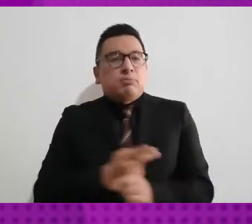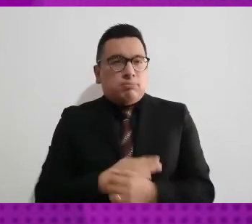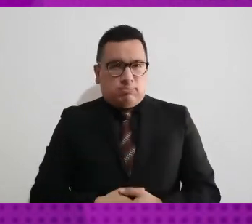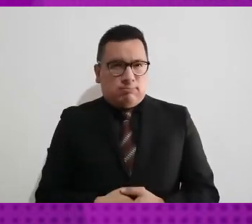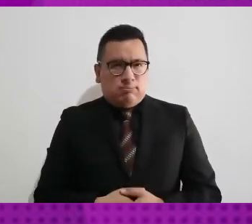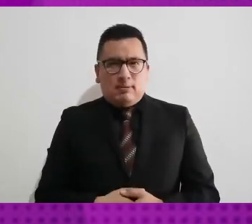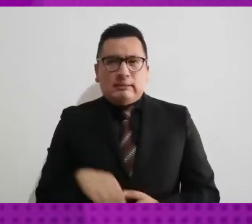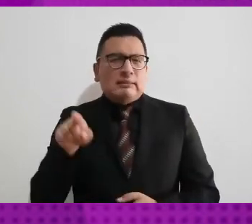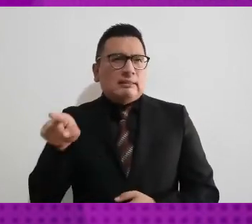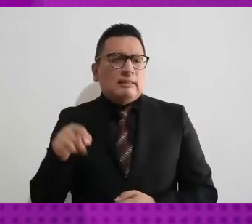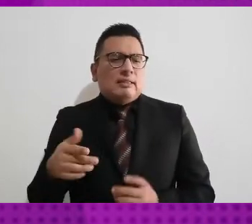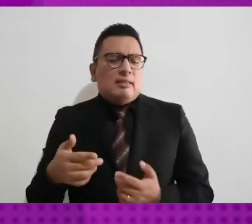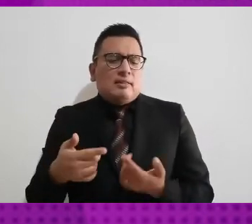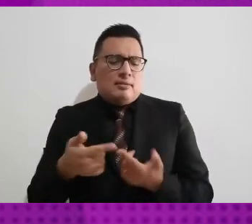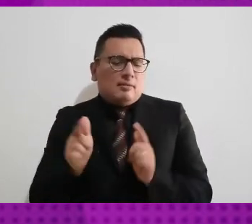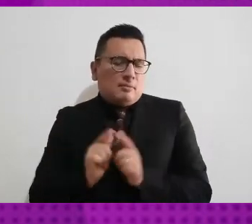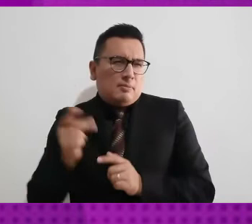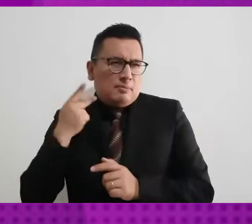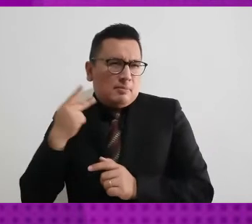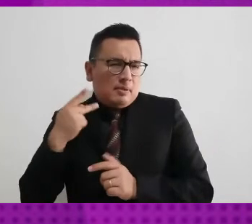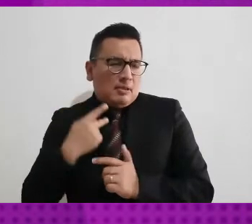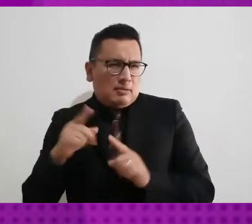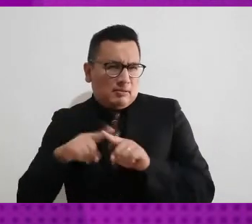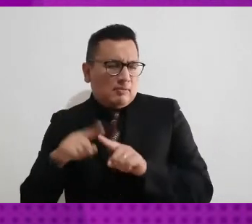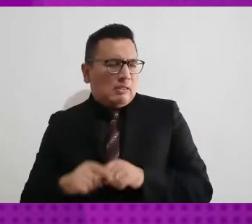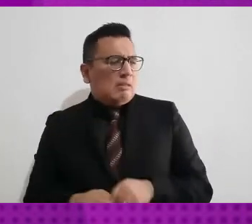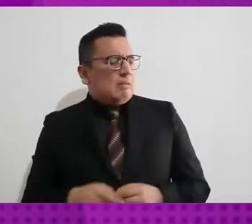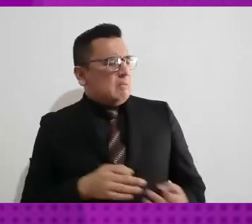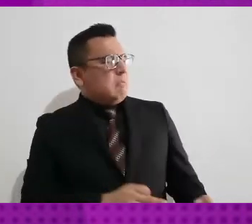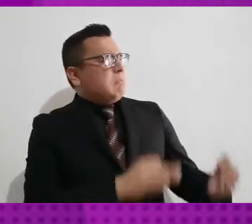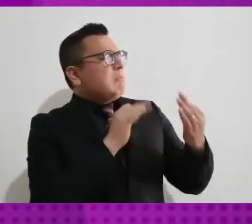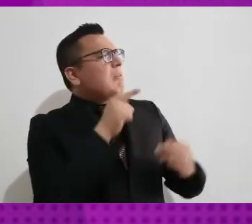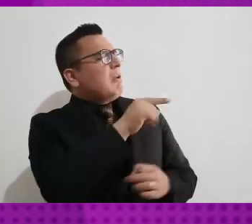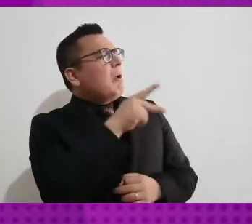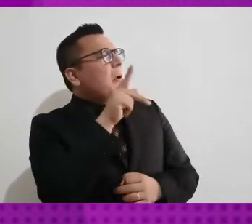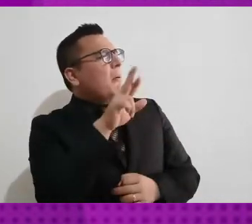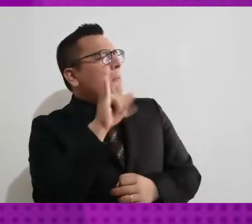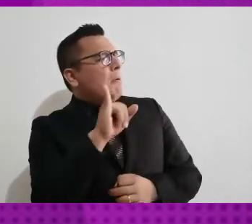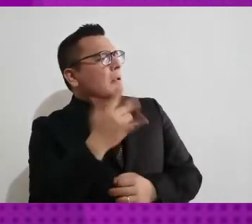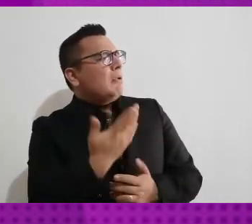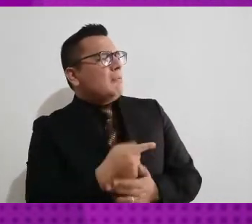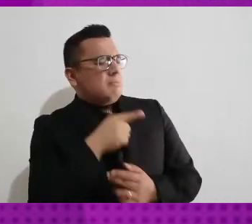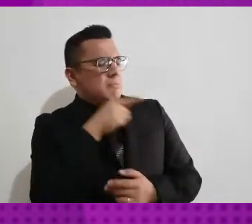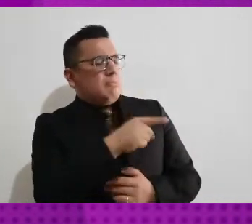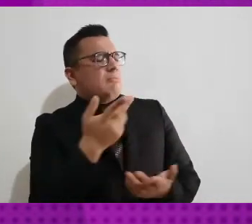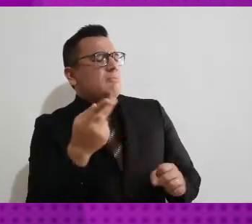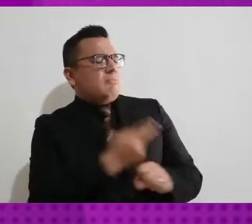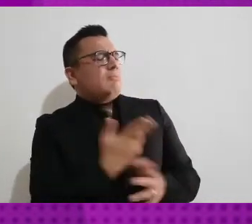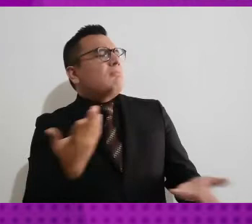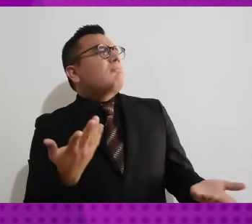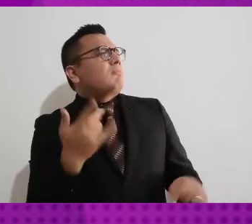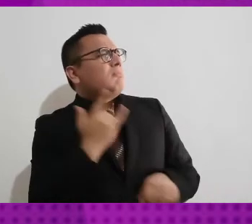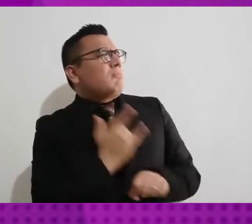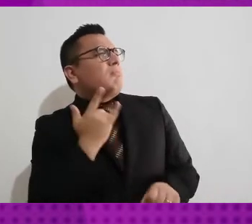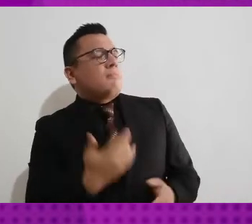hubo las fuerzas políticas distintas al PRI cuestionaron el triunfo del candidato del PRI a la presidencia de la